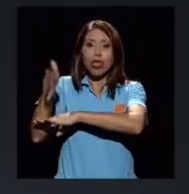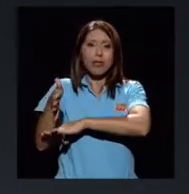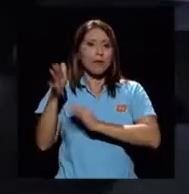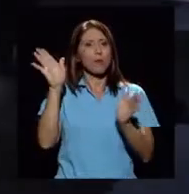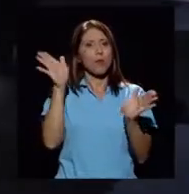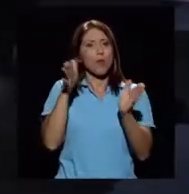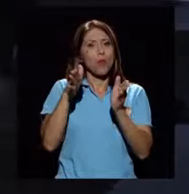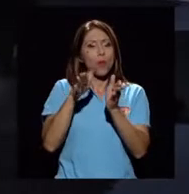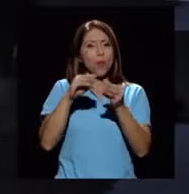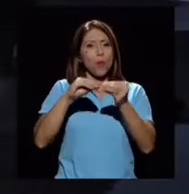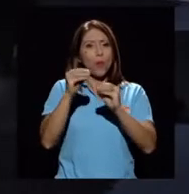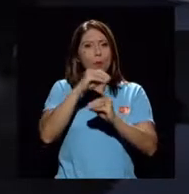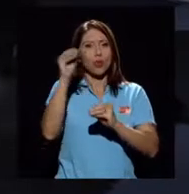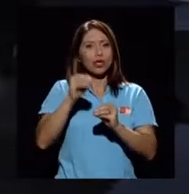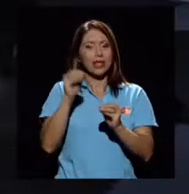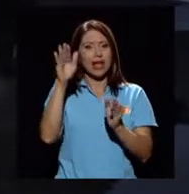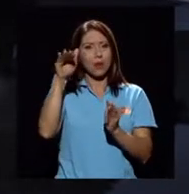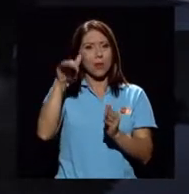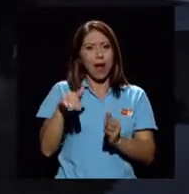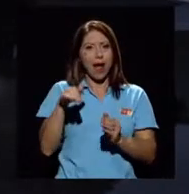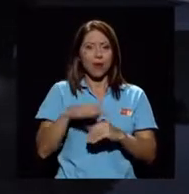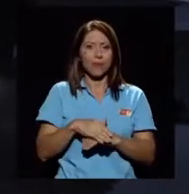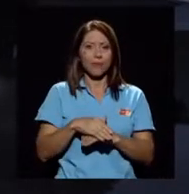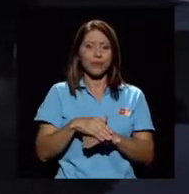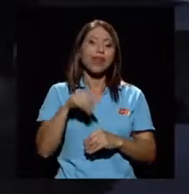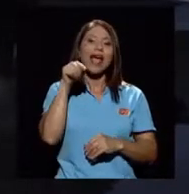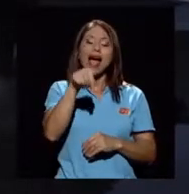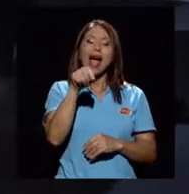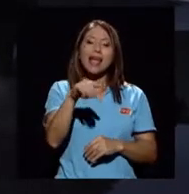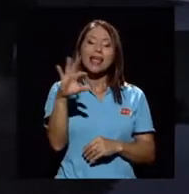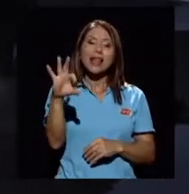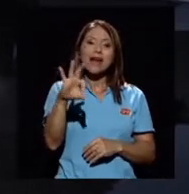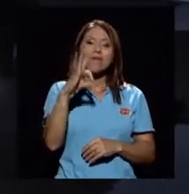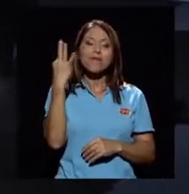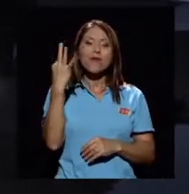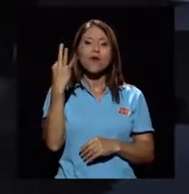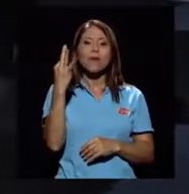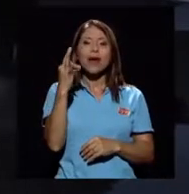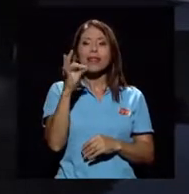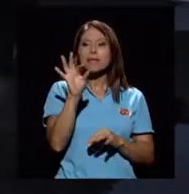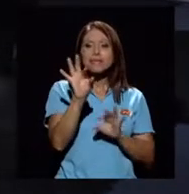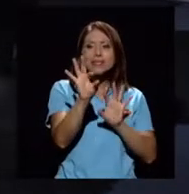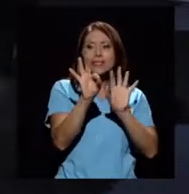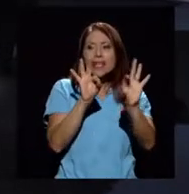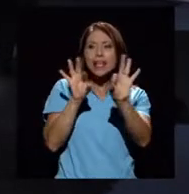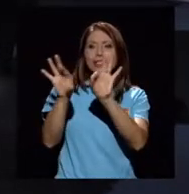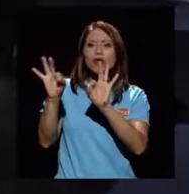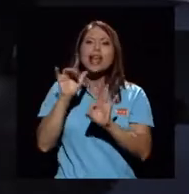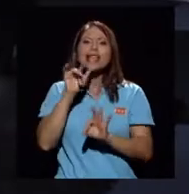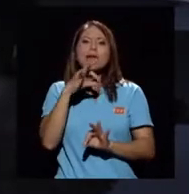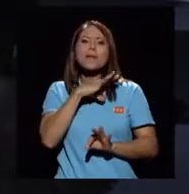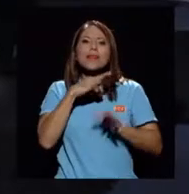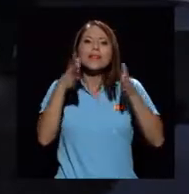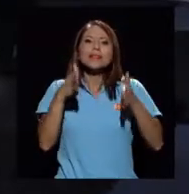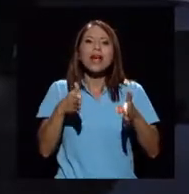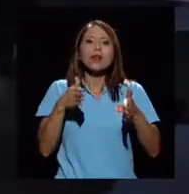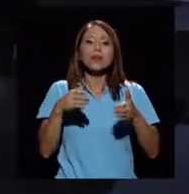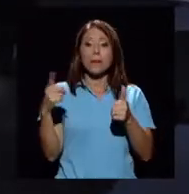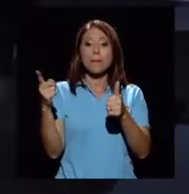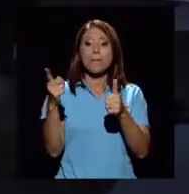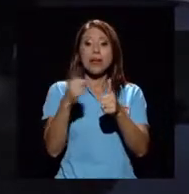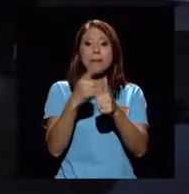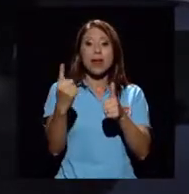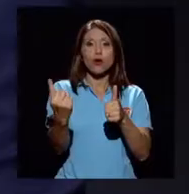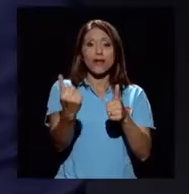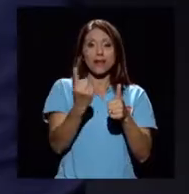fue que la forma de seleccionar a los beneficiarios era el primero que llegaba, el primero que obtenía